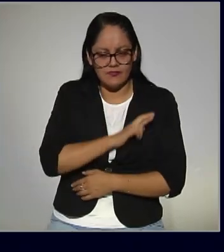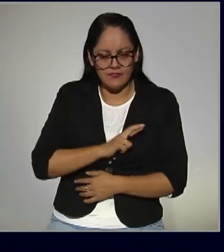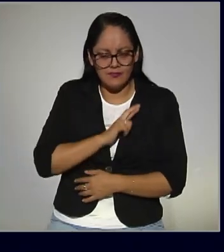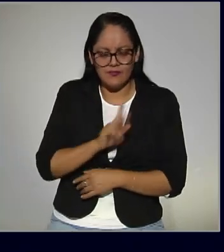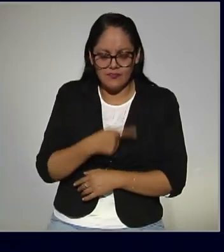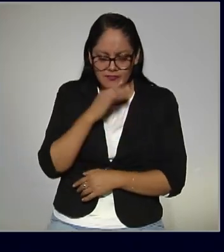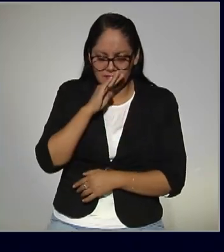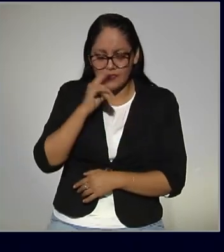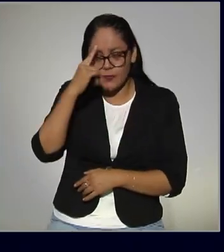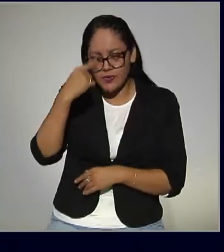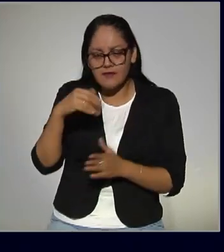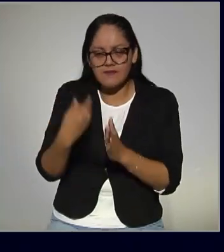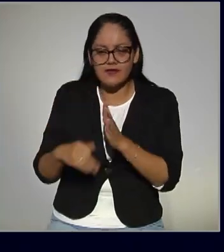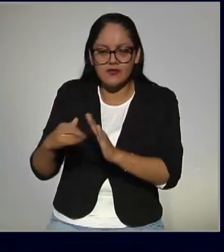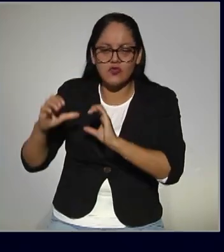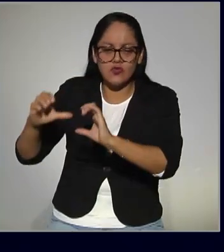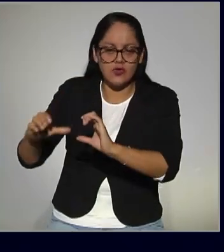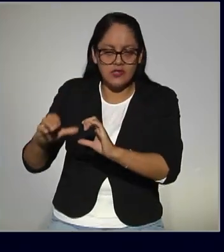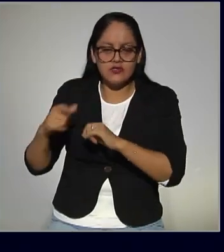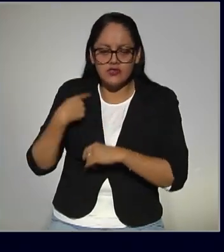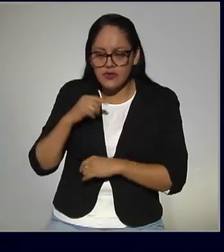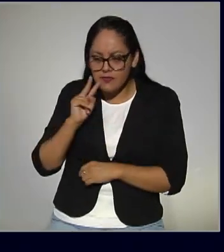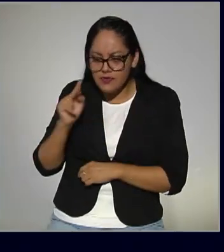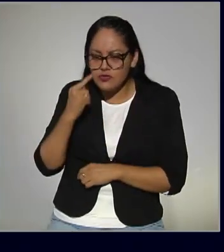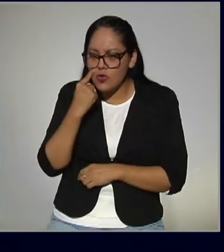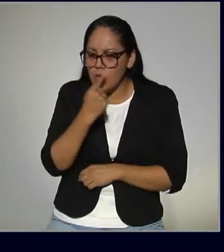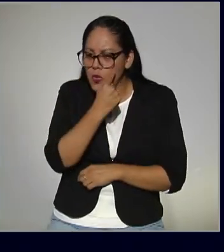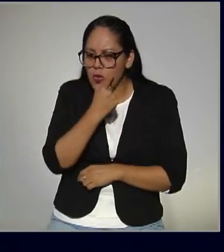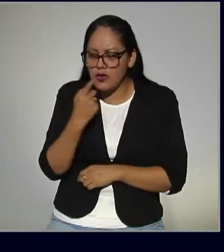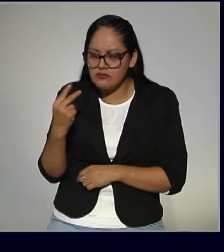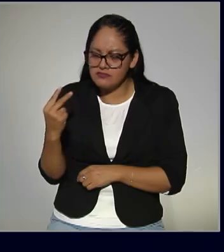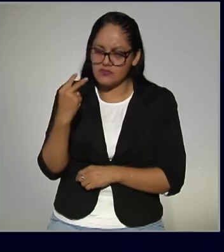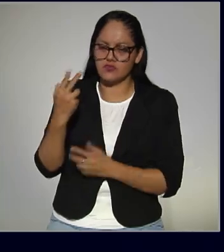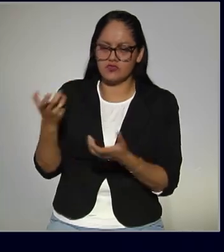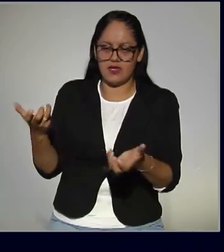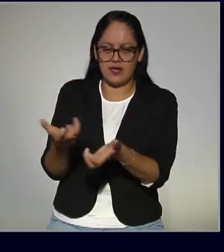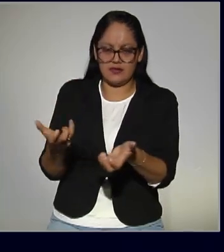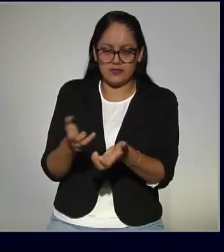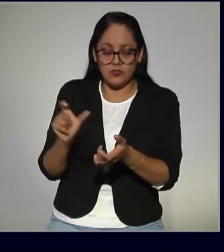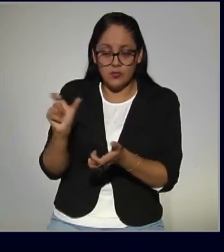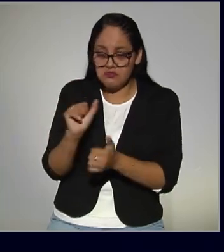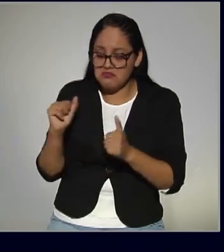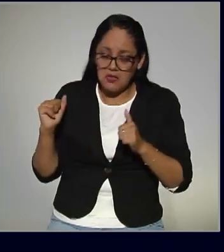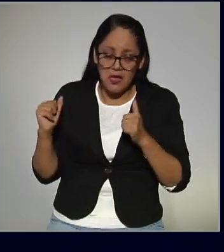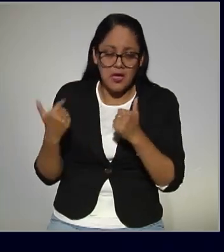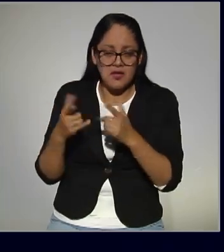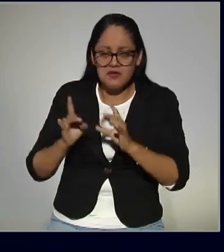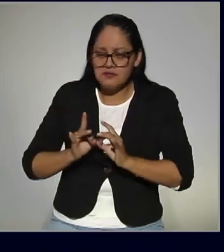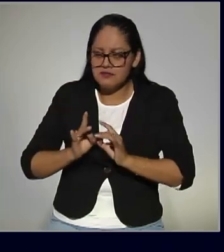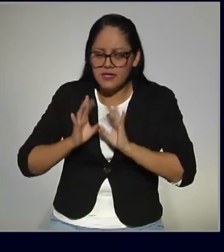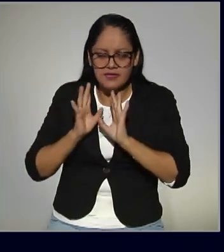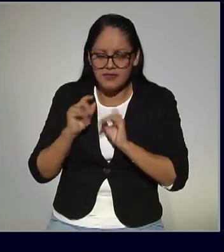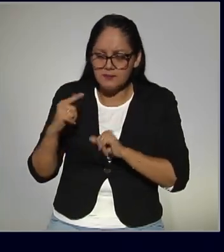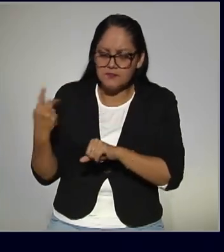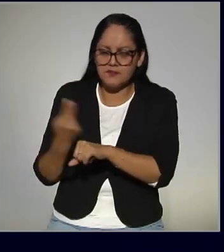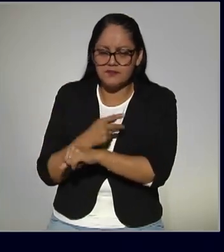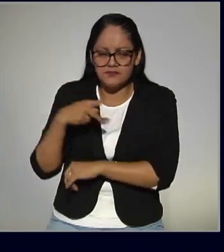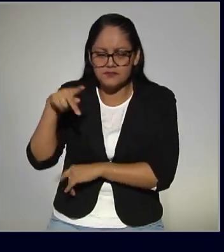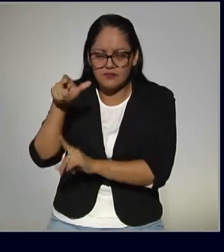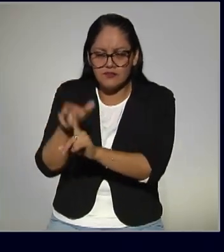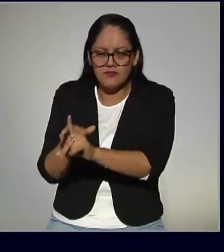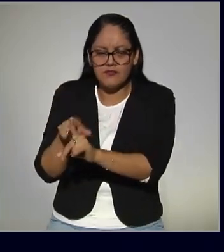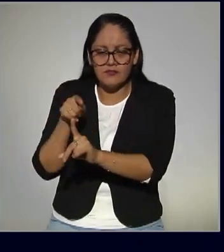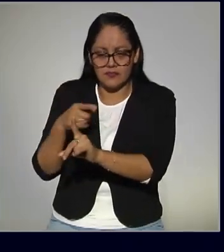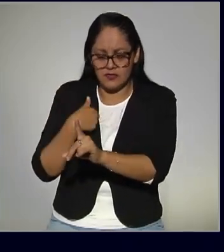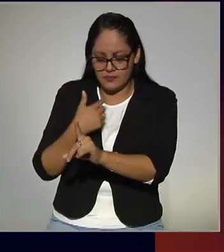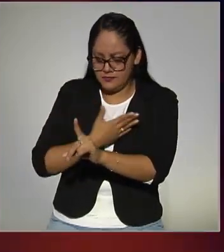no cuidarla. Yo veo en sus ojos y en sus acciones cuando a ella le sucede algo en específico,